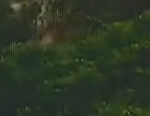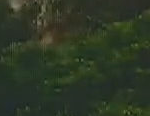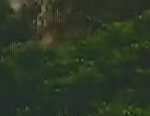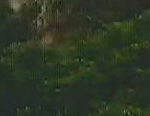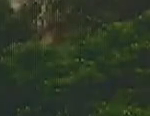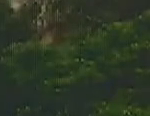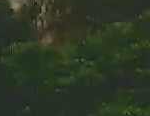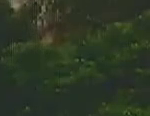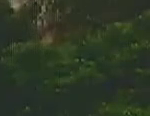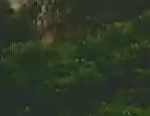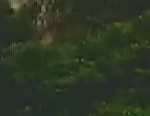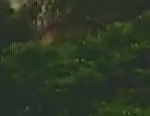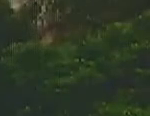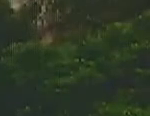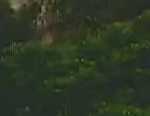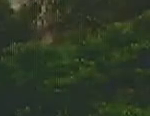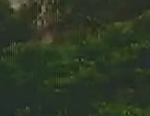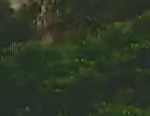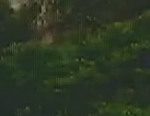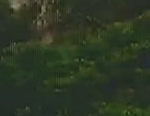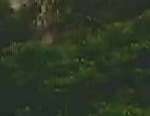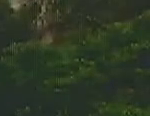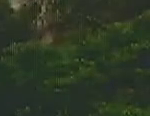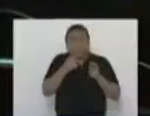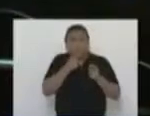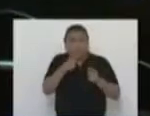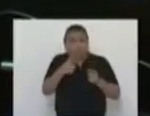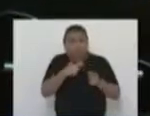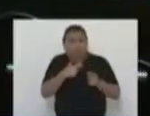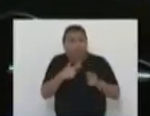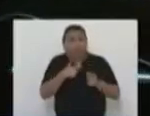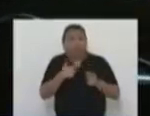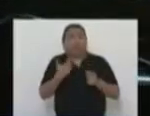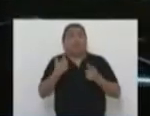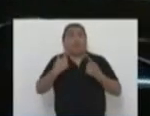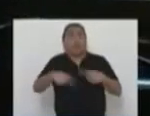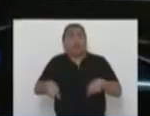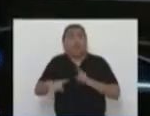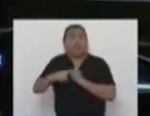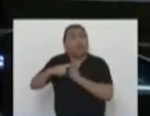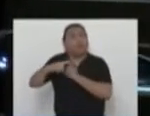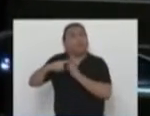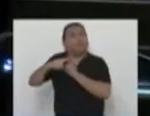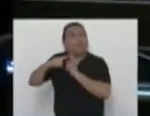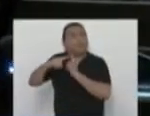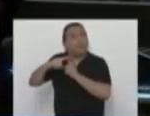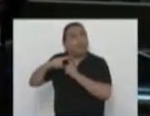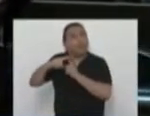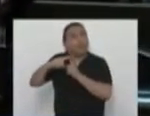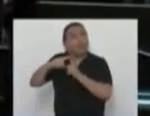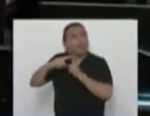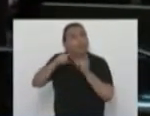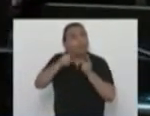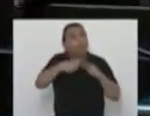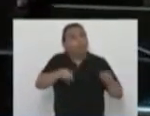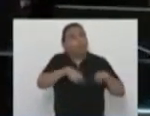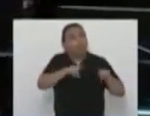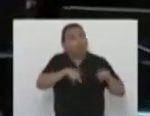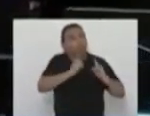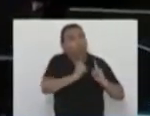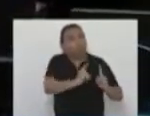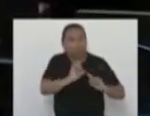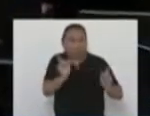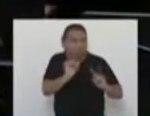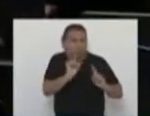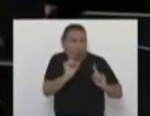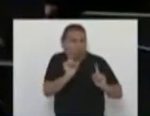voluntarios, es decir, sus extremidades, por ejemplo. No pueden mover los brazos, las piernas, las manos, no pueden caminar. También afecta a la parte vulvar,